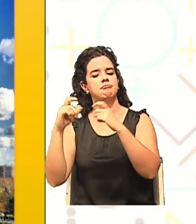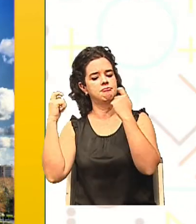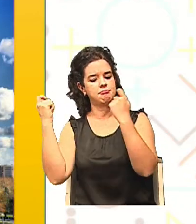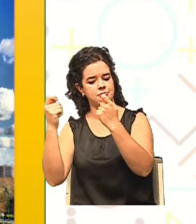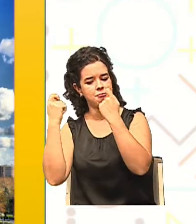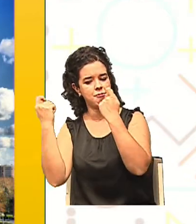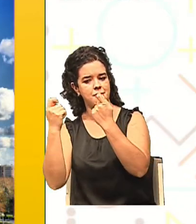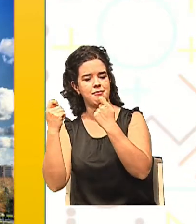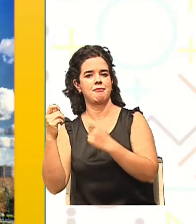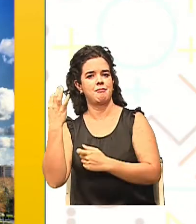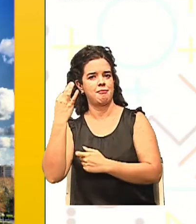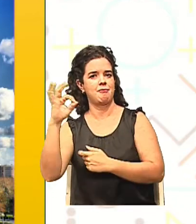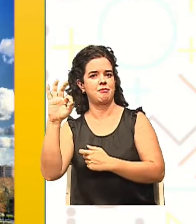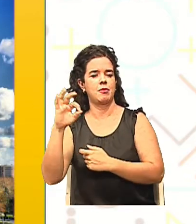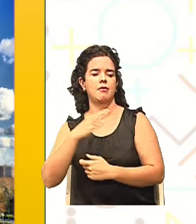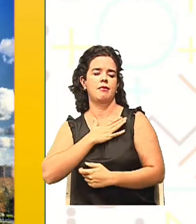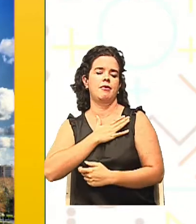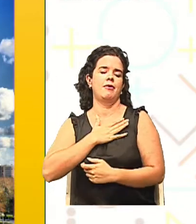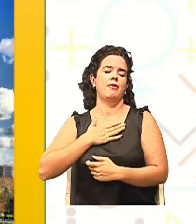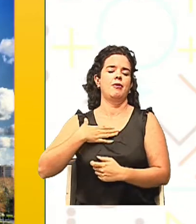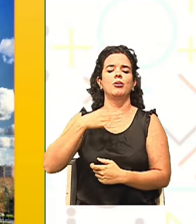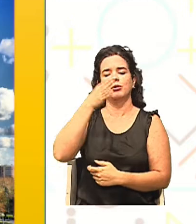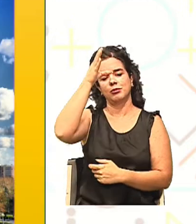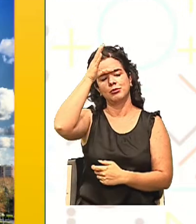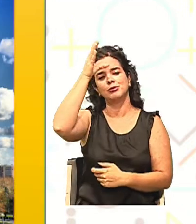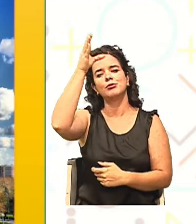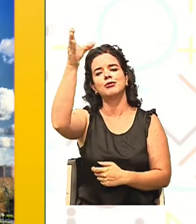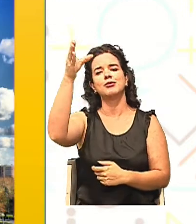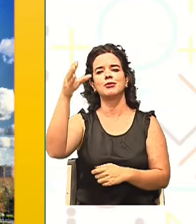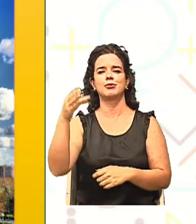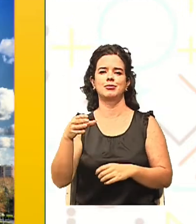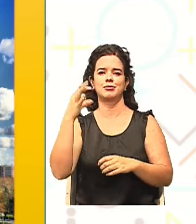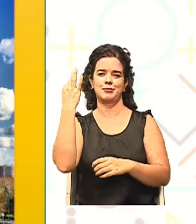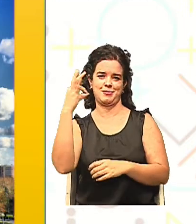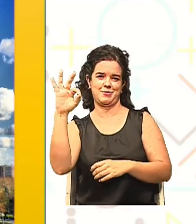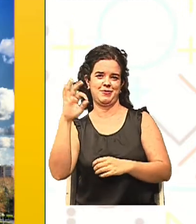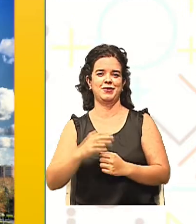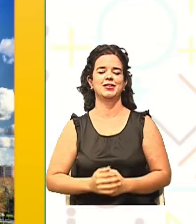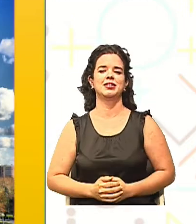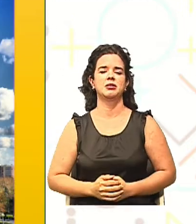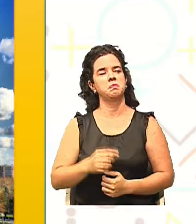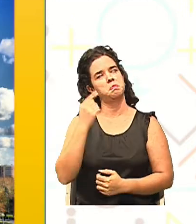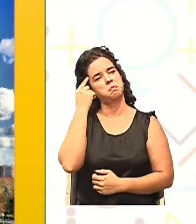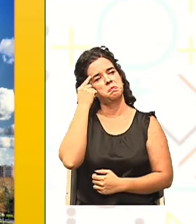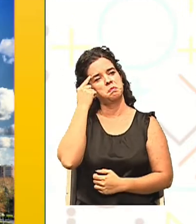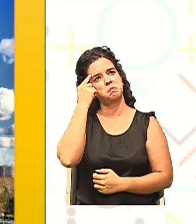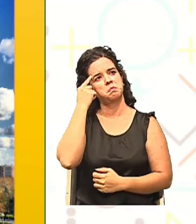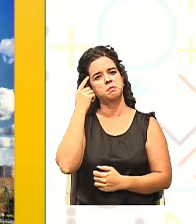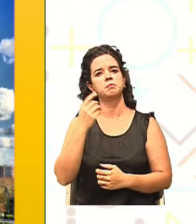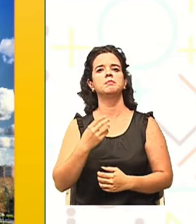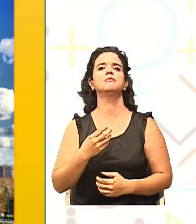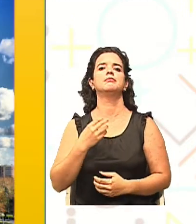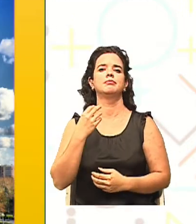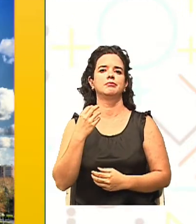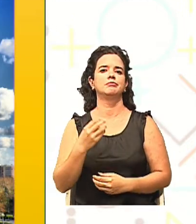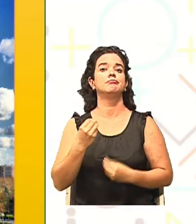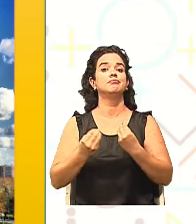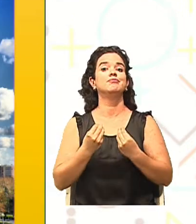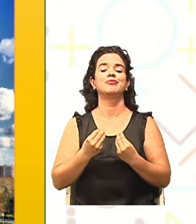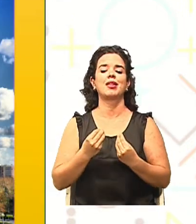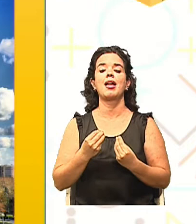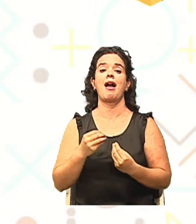celebración. A mí me encanta la cultura francesa. Y entonces pensamos en la ciudad de